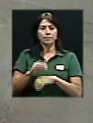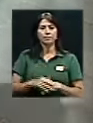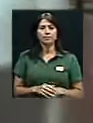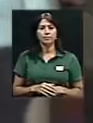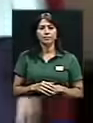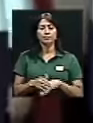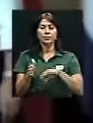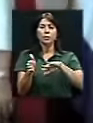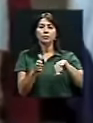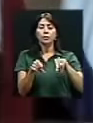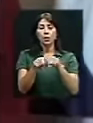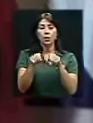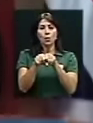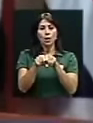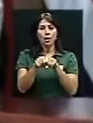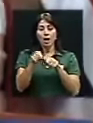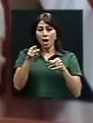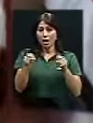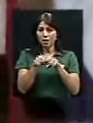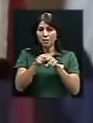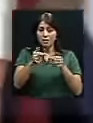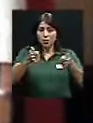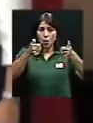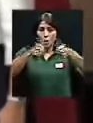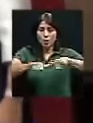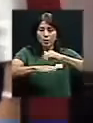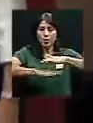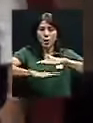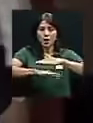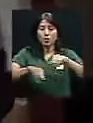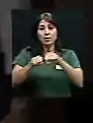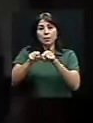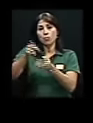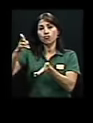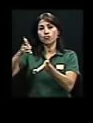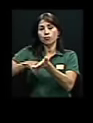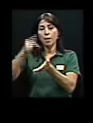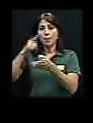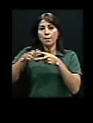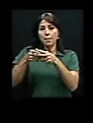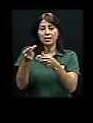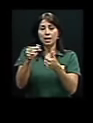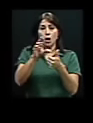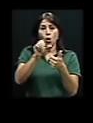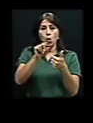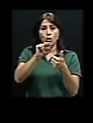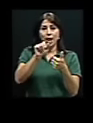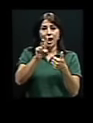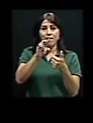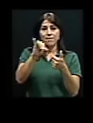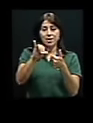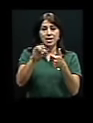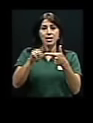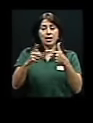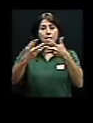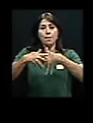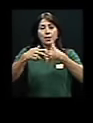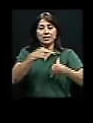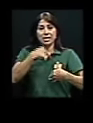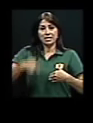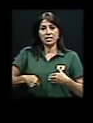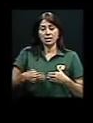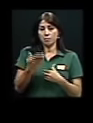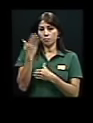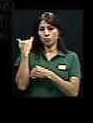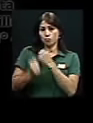Por otra parte, además del convenio marco y el contrato de préstamo, el CONAVI y la empresa china CHECK suscribieron en junio